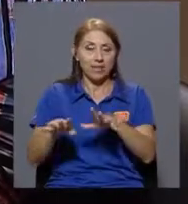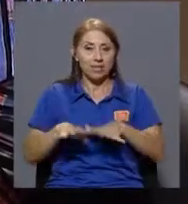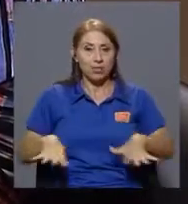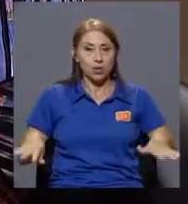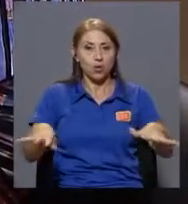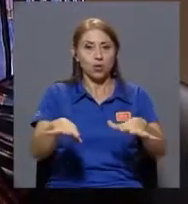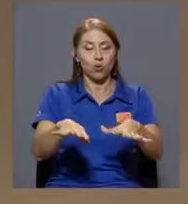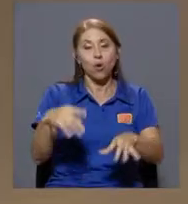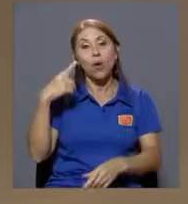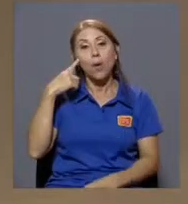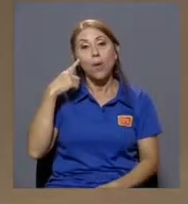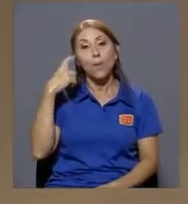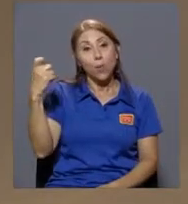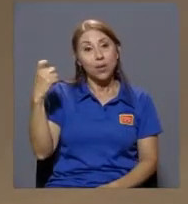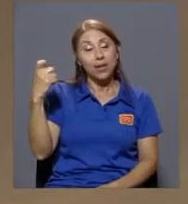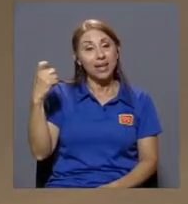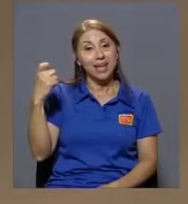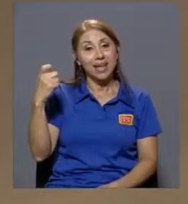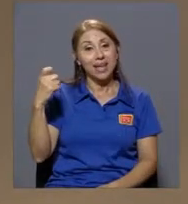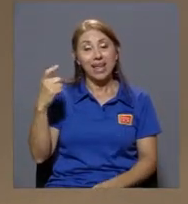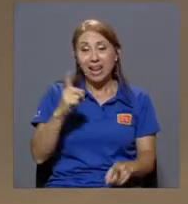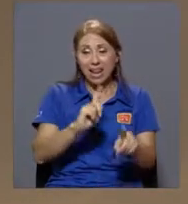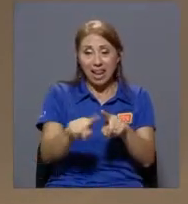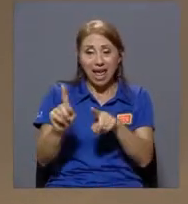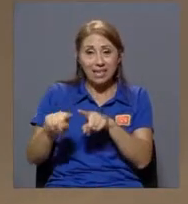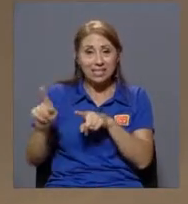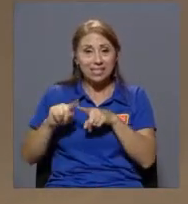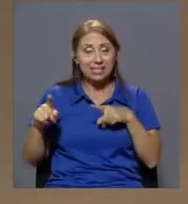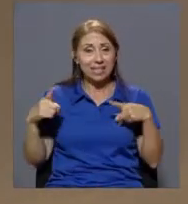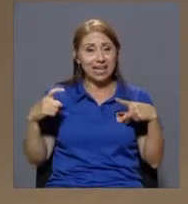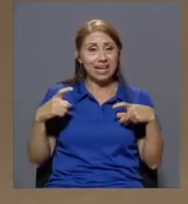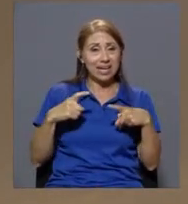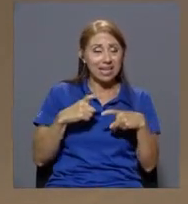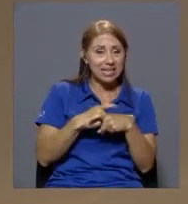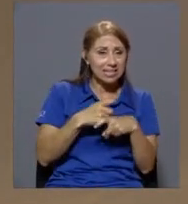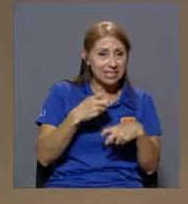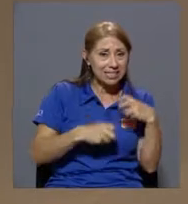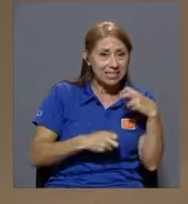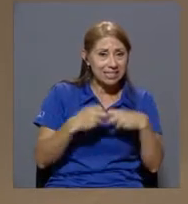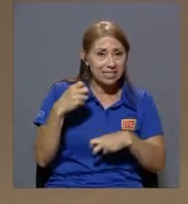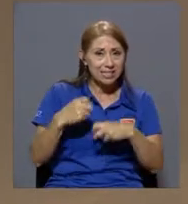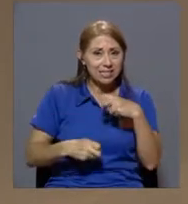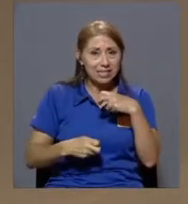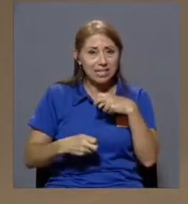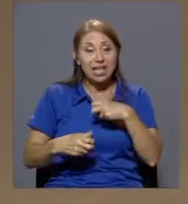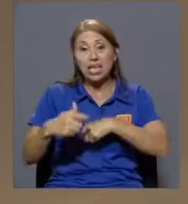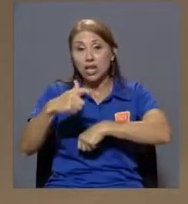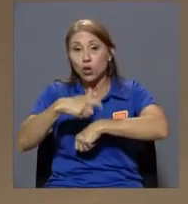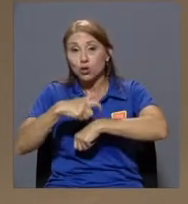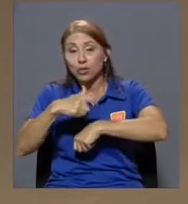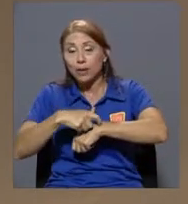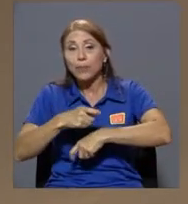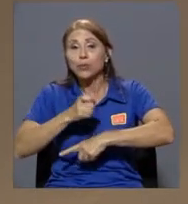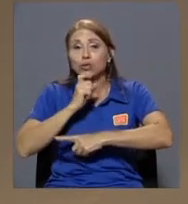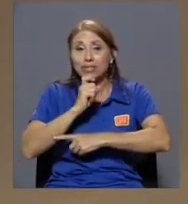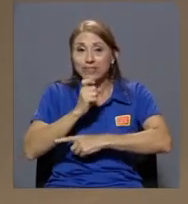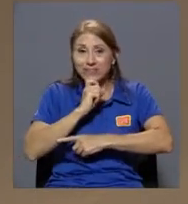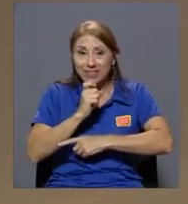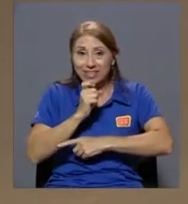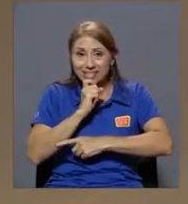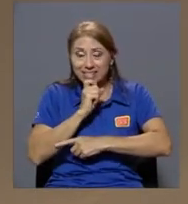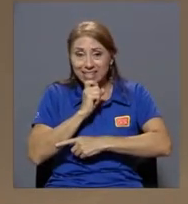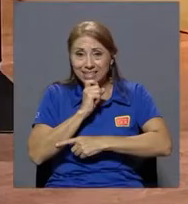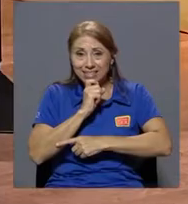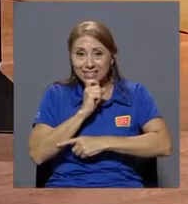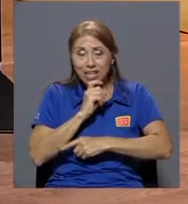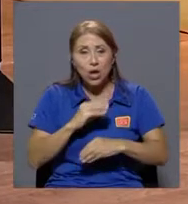crisis normalmente y los tiempos difíciles en quien recae con mayor